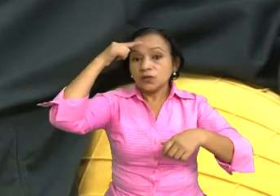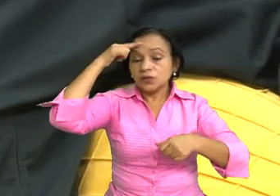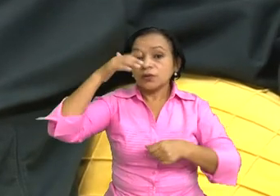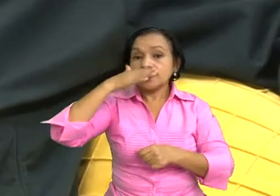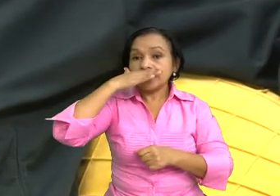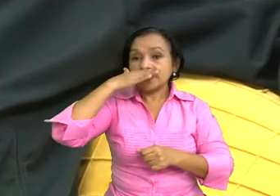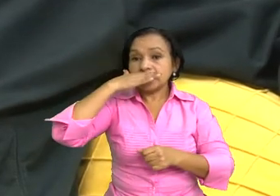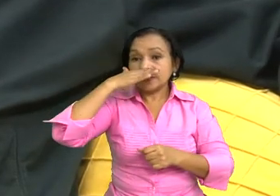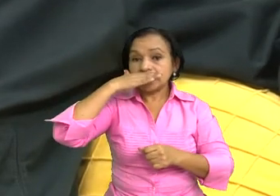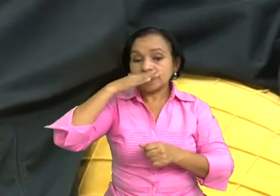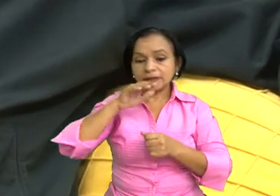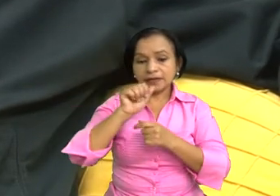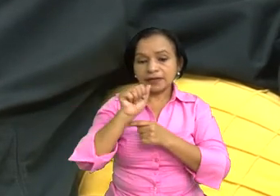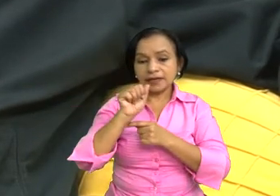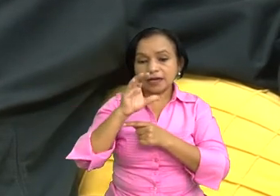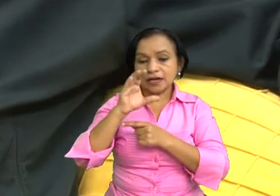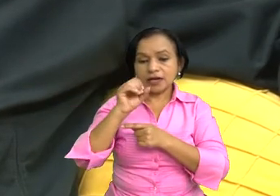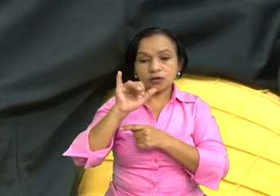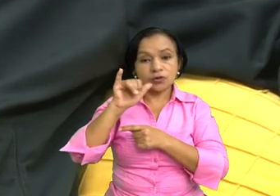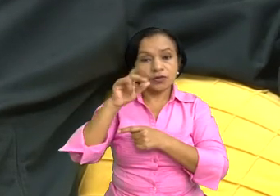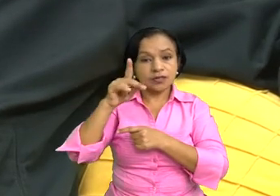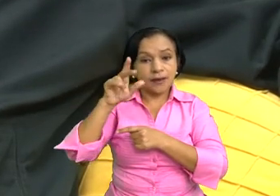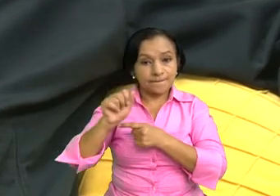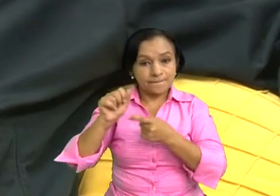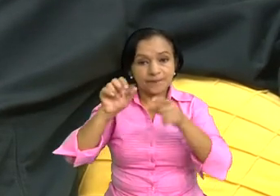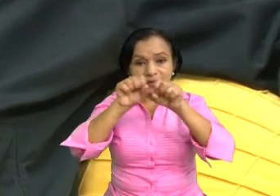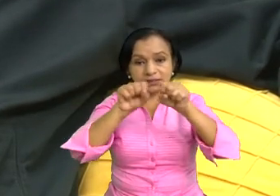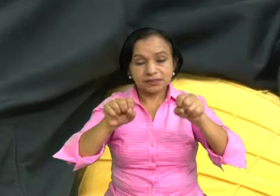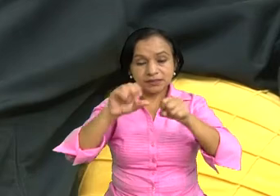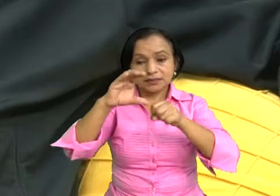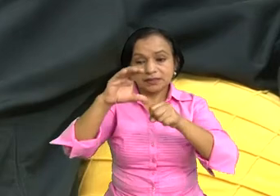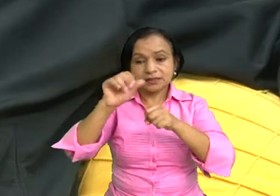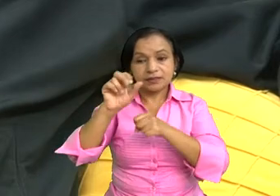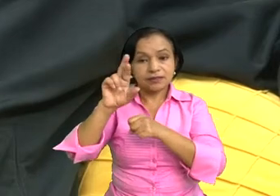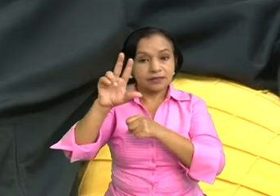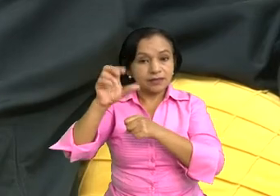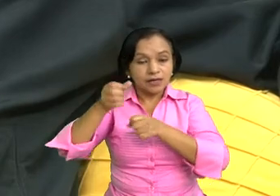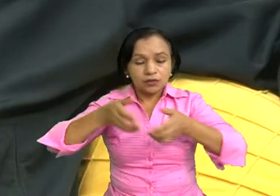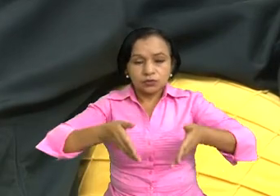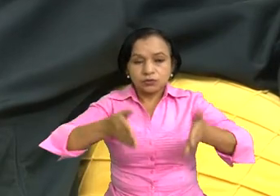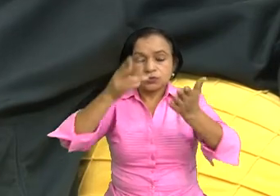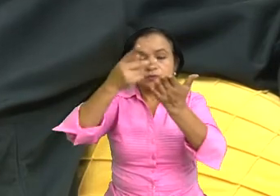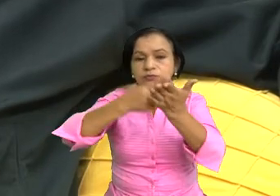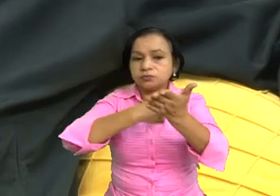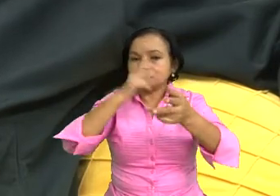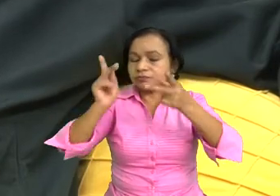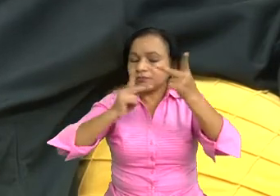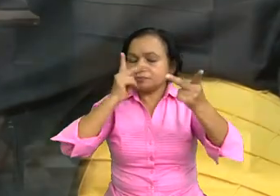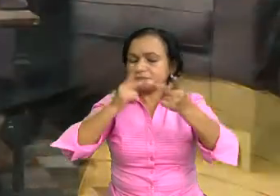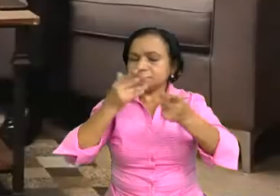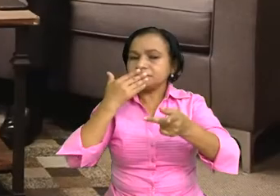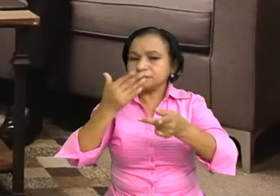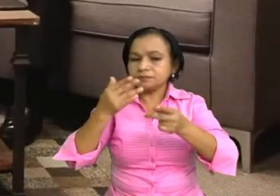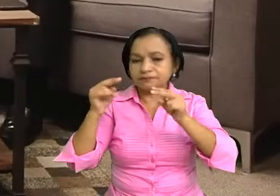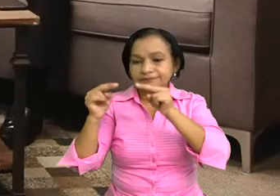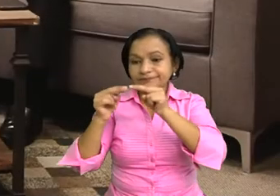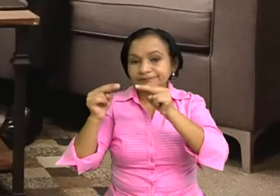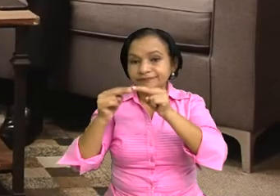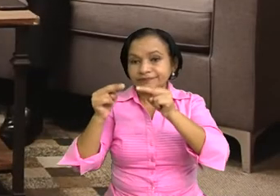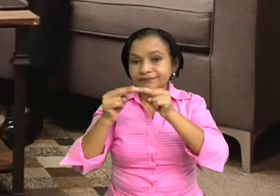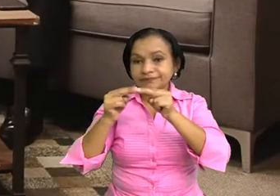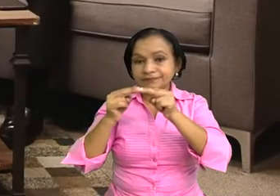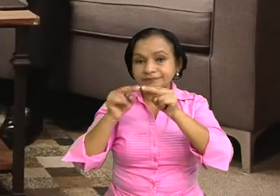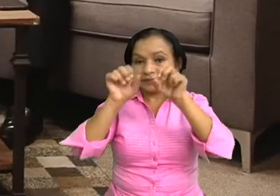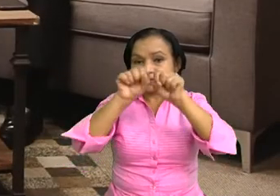carretera Acoyapa-San Carlos, magnífica, un proyecto maravilloso para conectar a